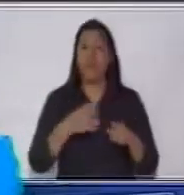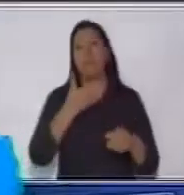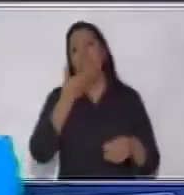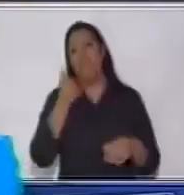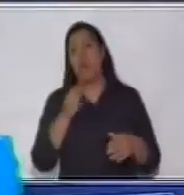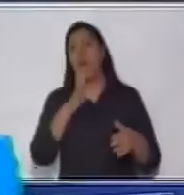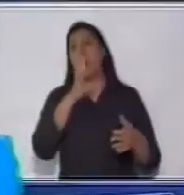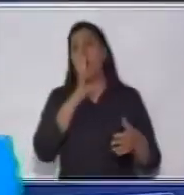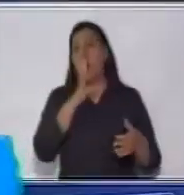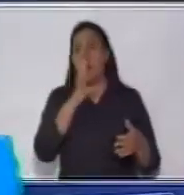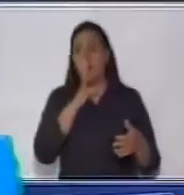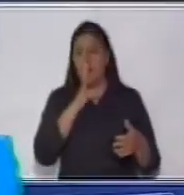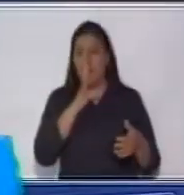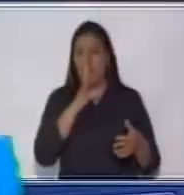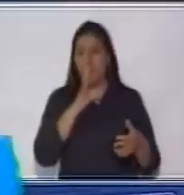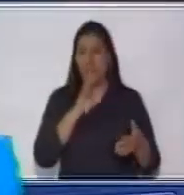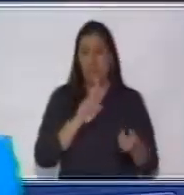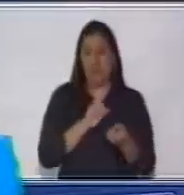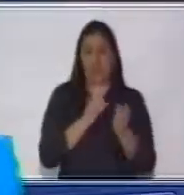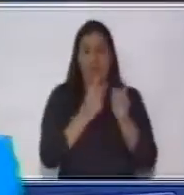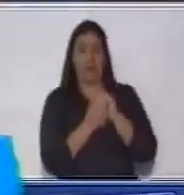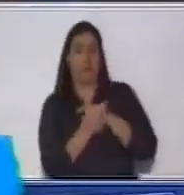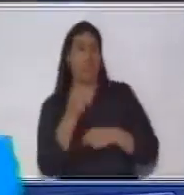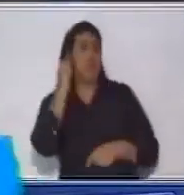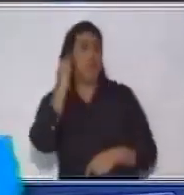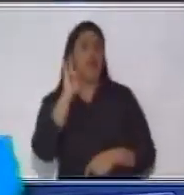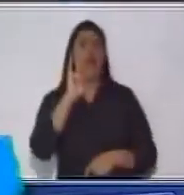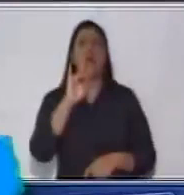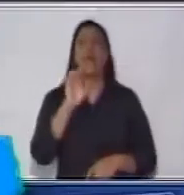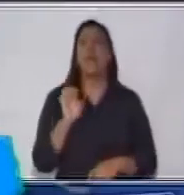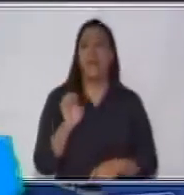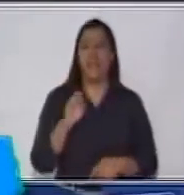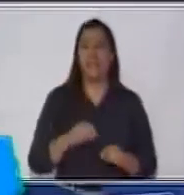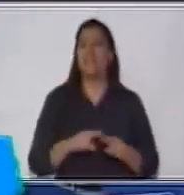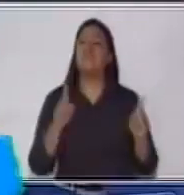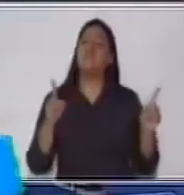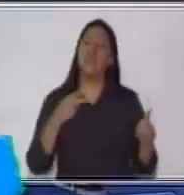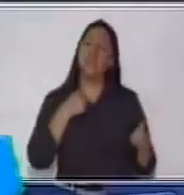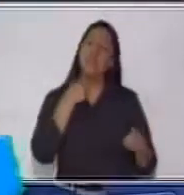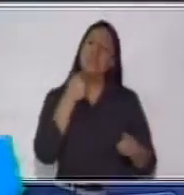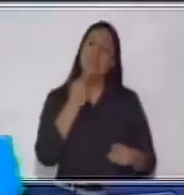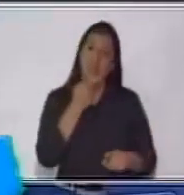han transmitido conforme los años en cuanto al uso del español, y seguramente tú